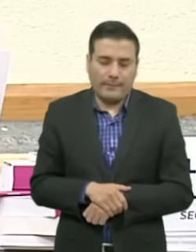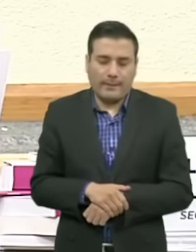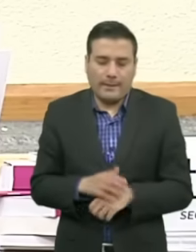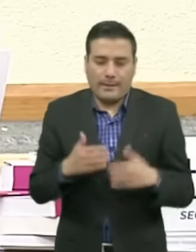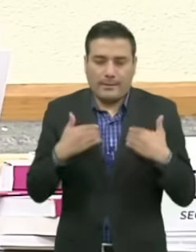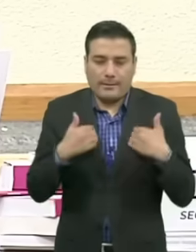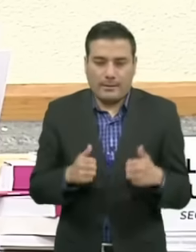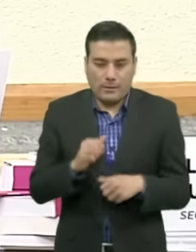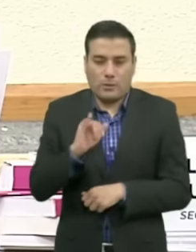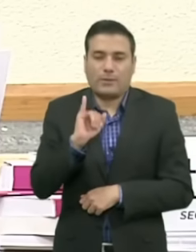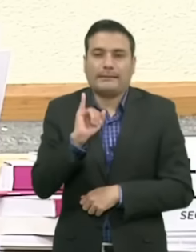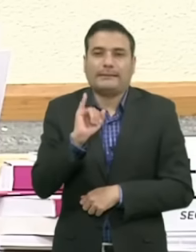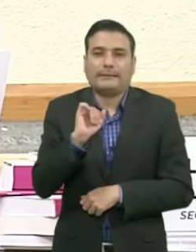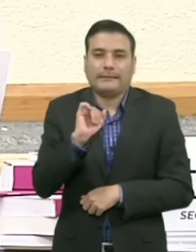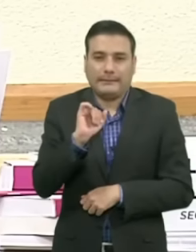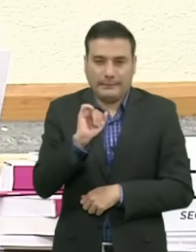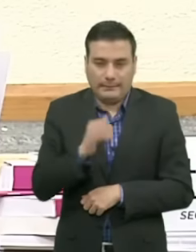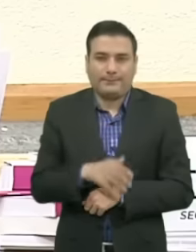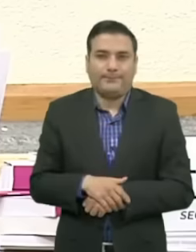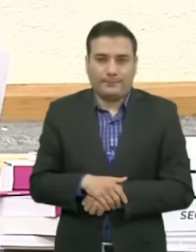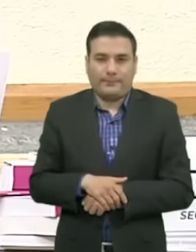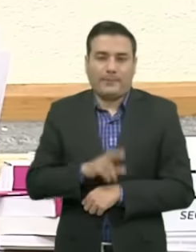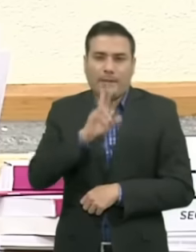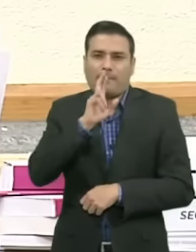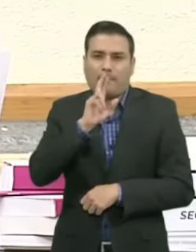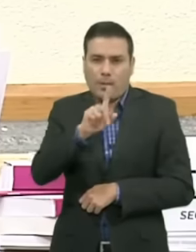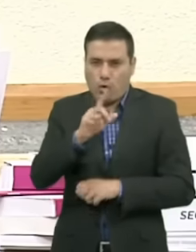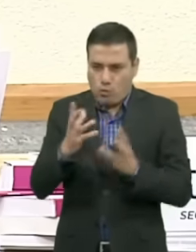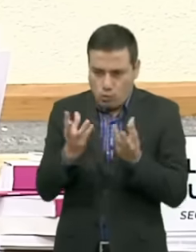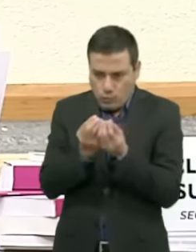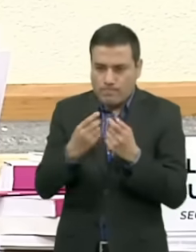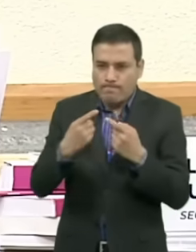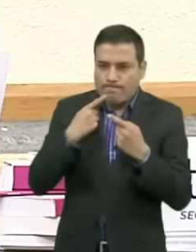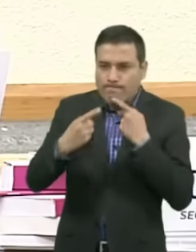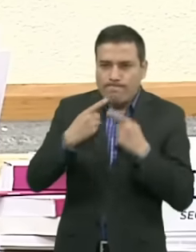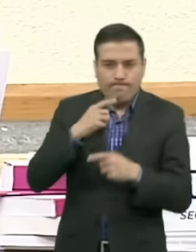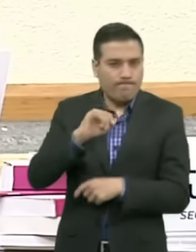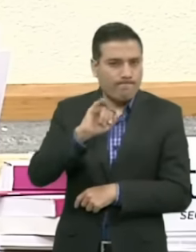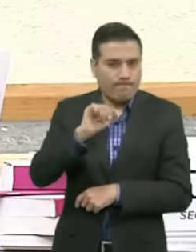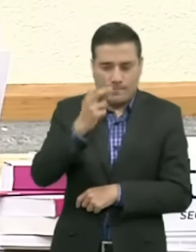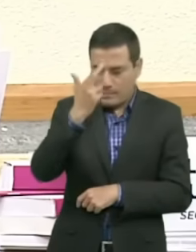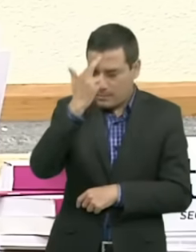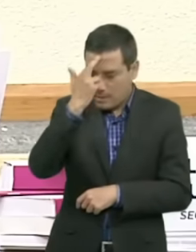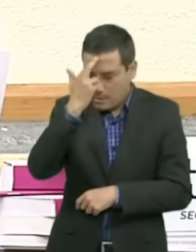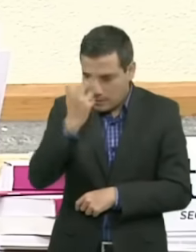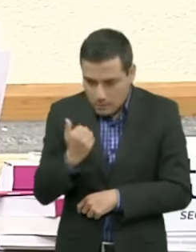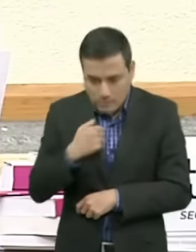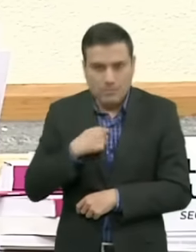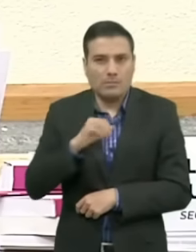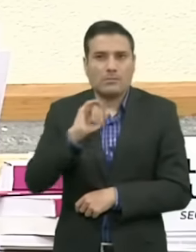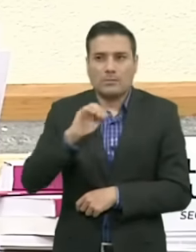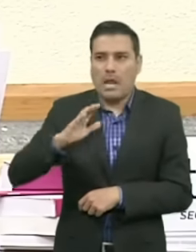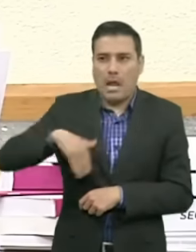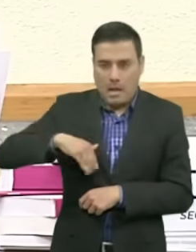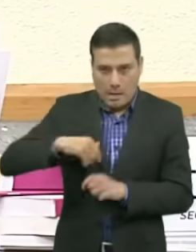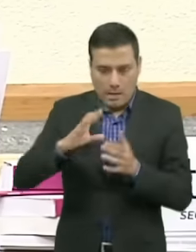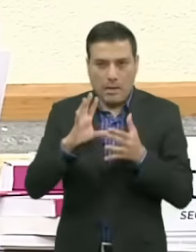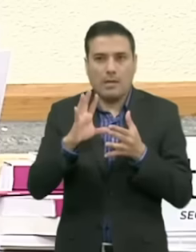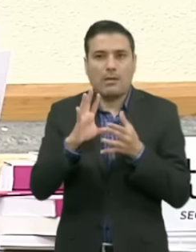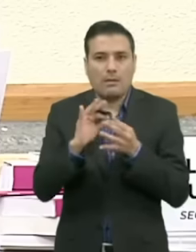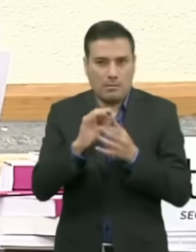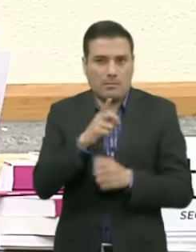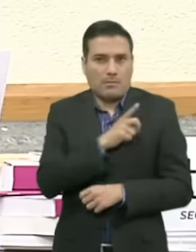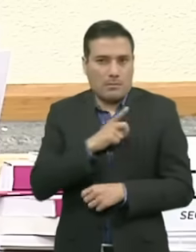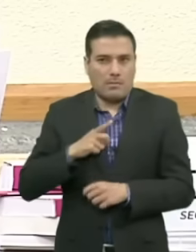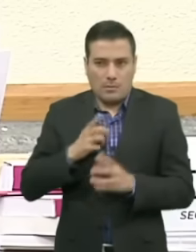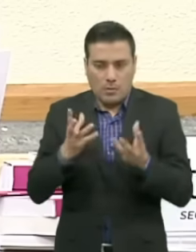de la garantía que da la colegialidad. Comparto todas las disertaciones magistrales sobre la colegialidad, pero